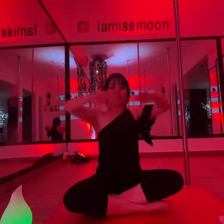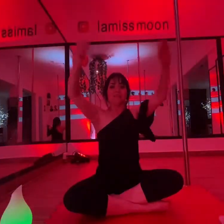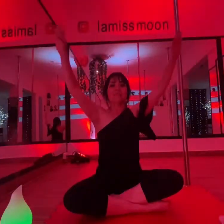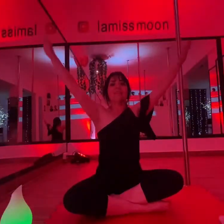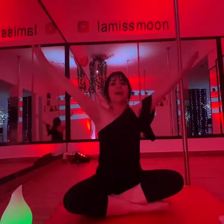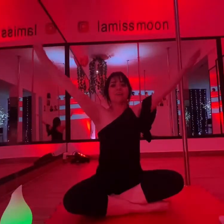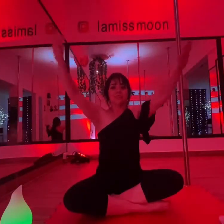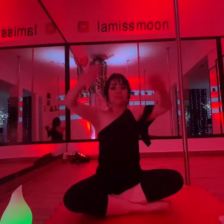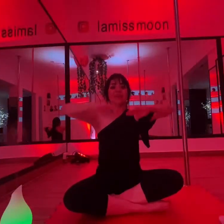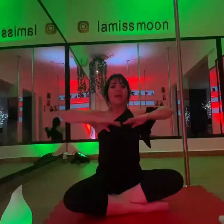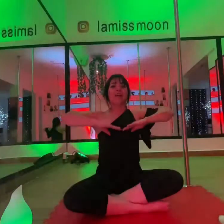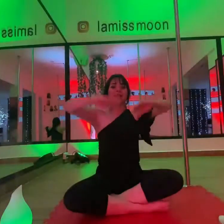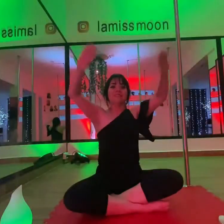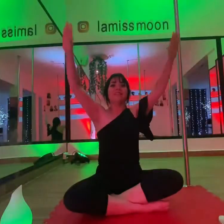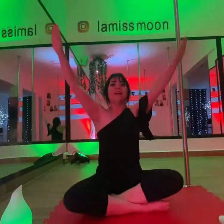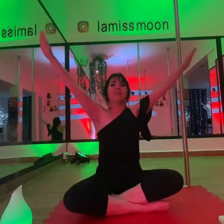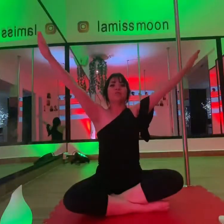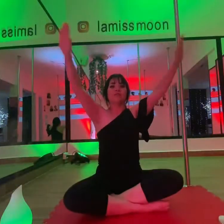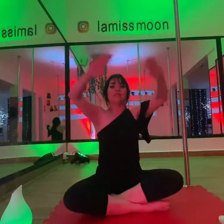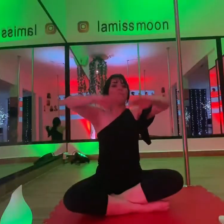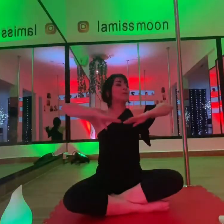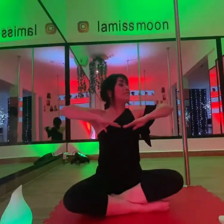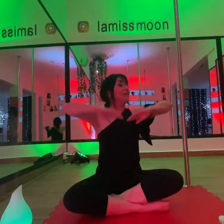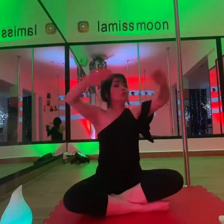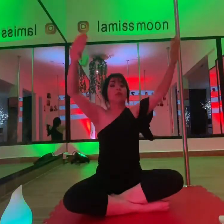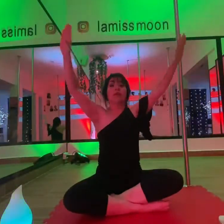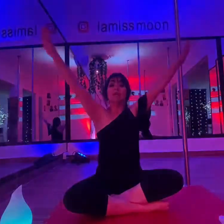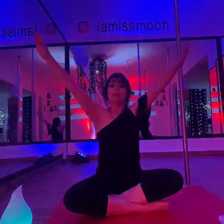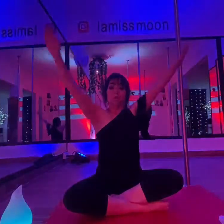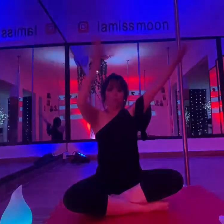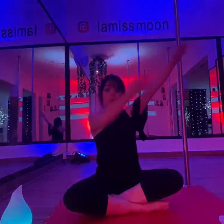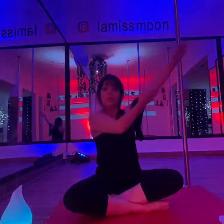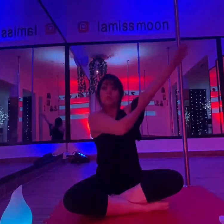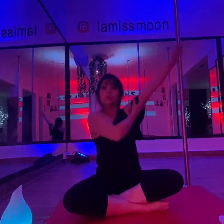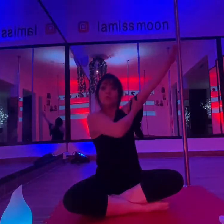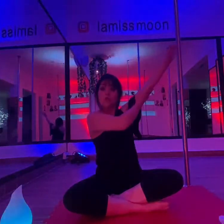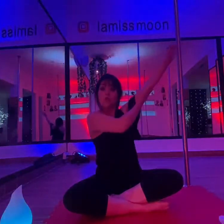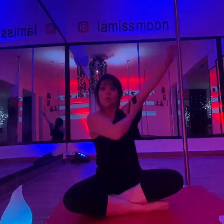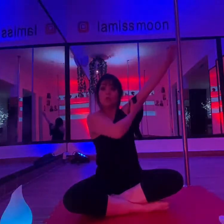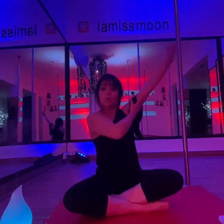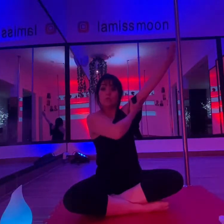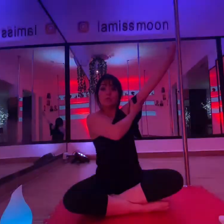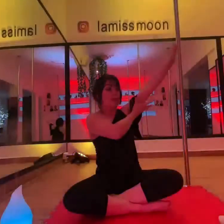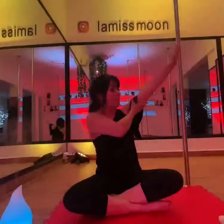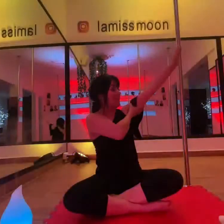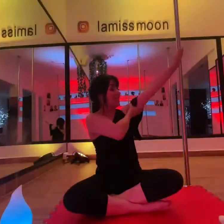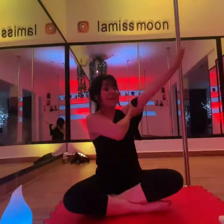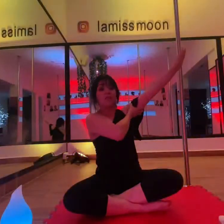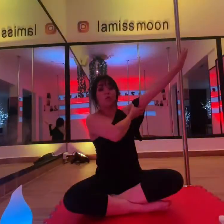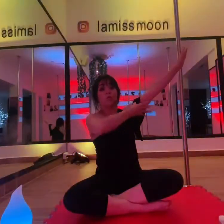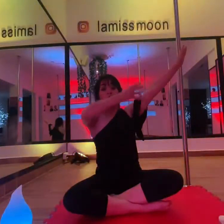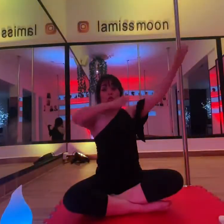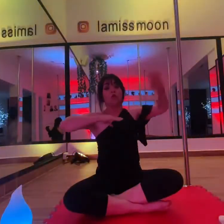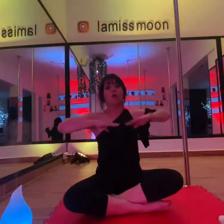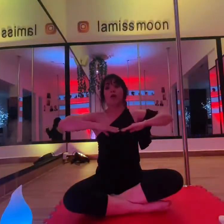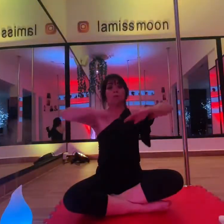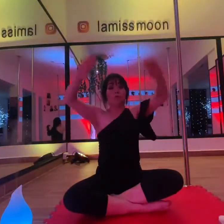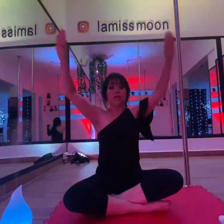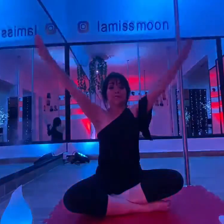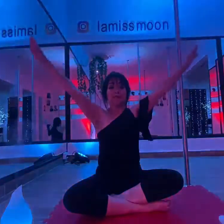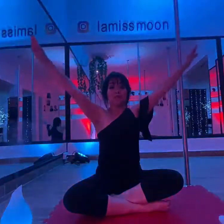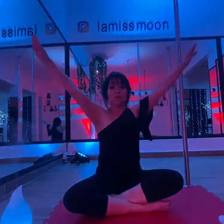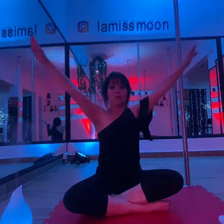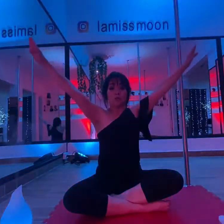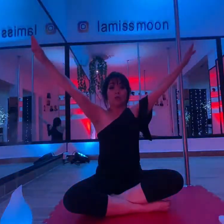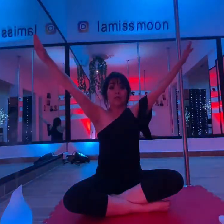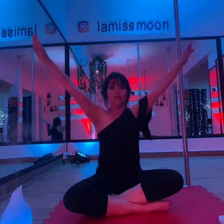estirando, estirando, estirando, siempre estirando que muy bien tus codos y apretando, no lo hago